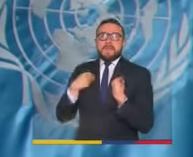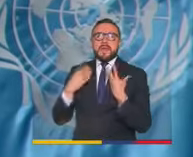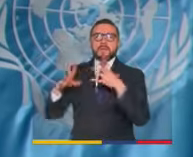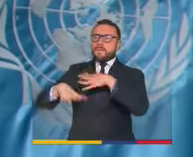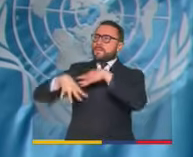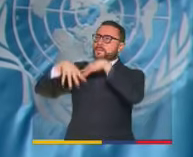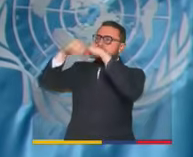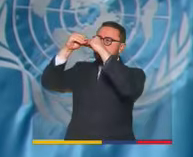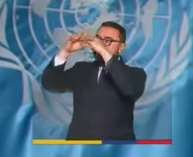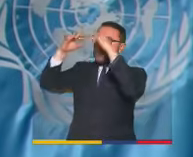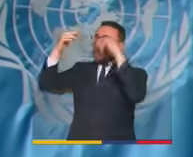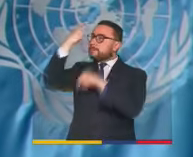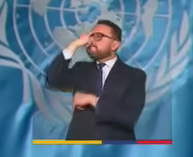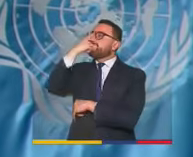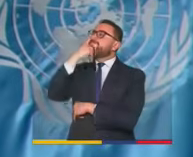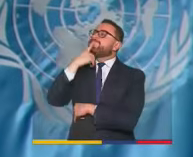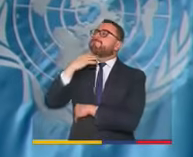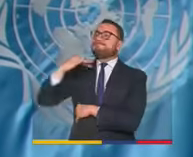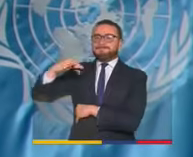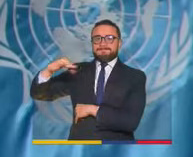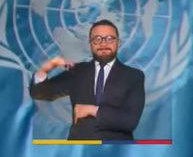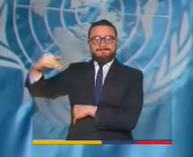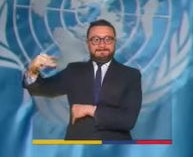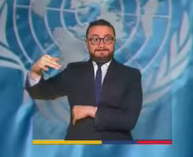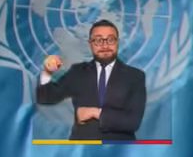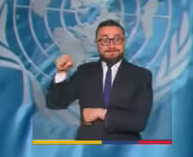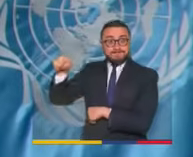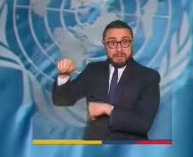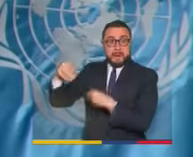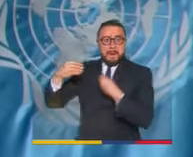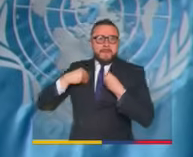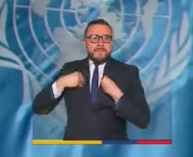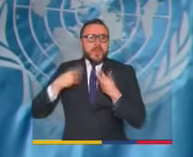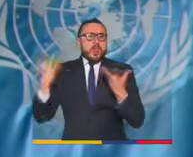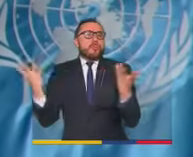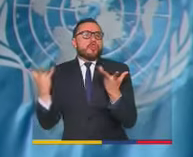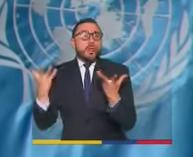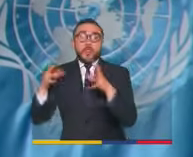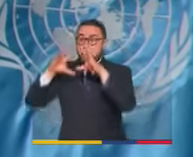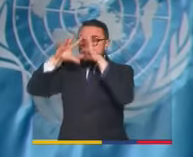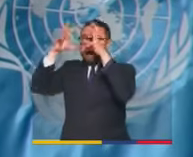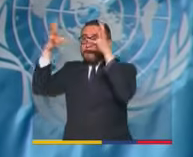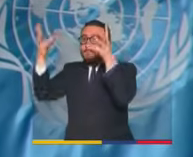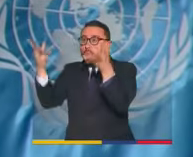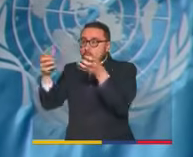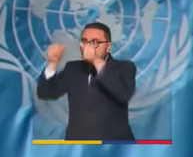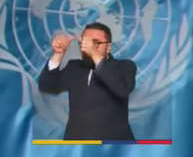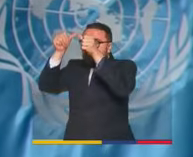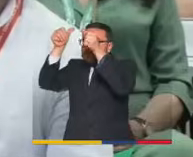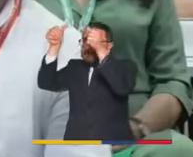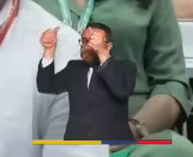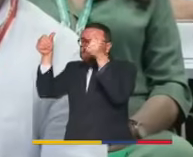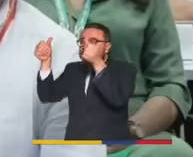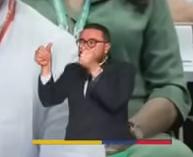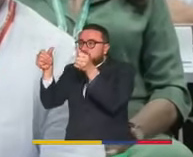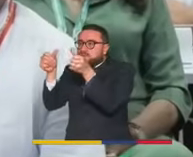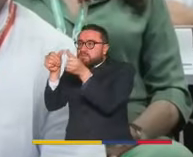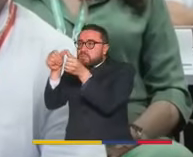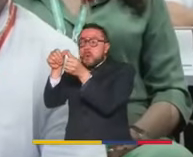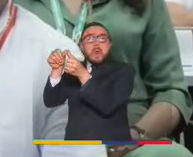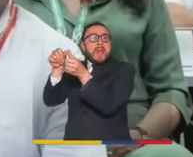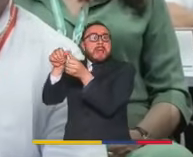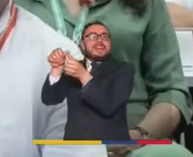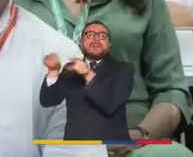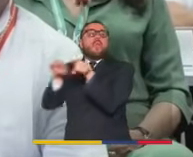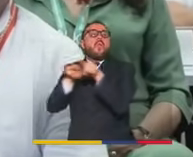Marta, que habitaban el corazón del mundo, que vivían en montañas que llegaban hasta las